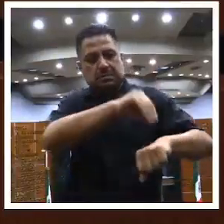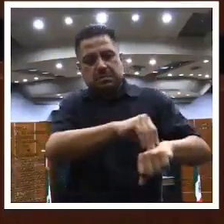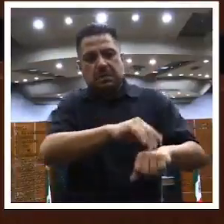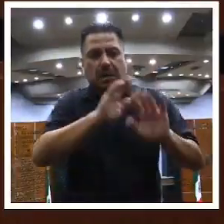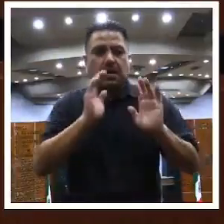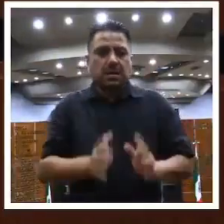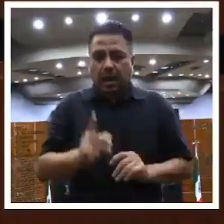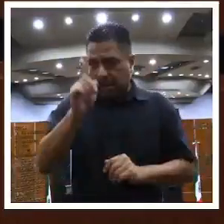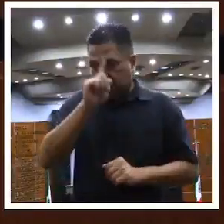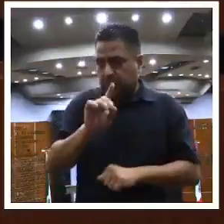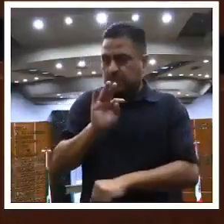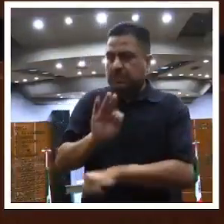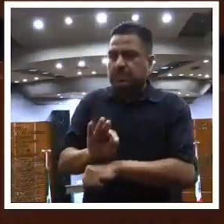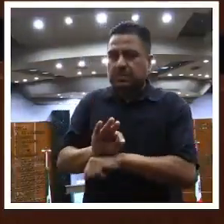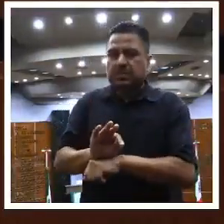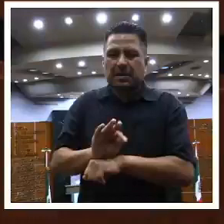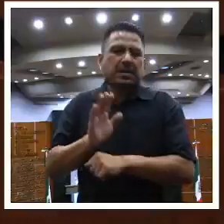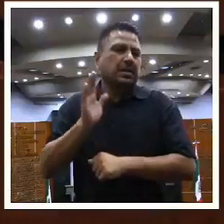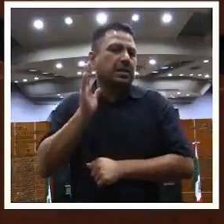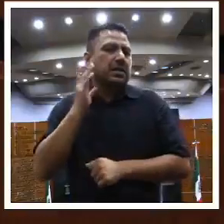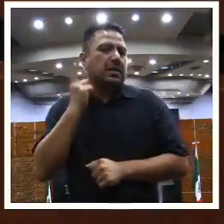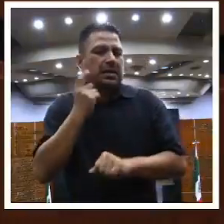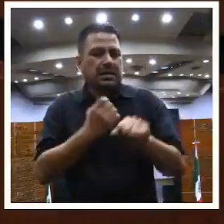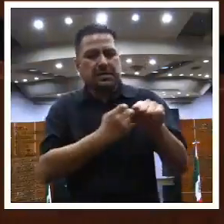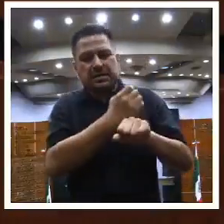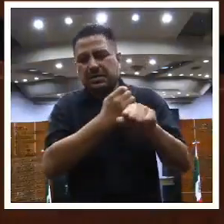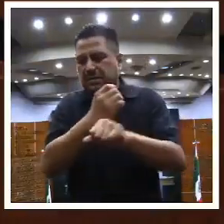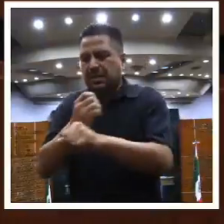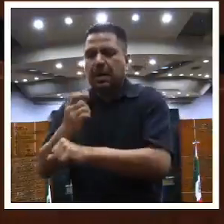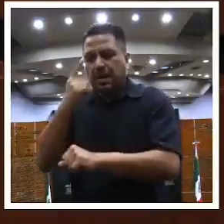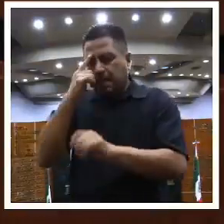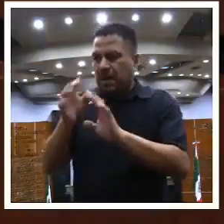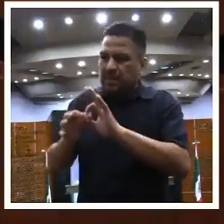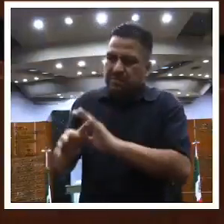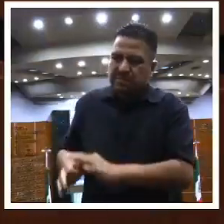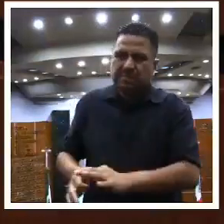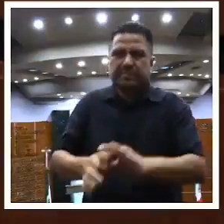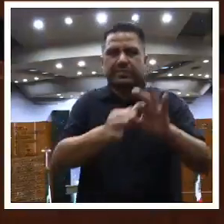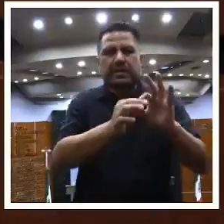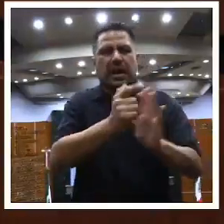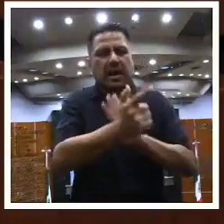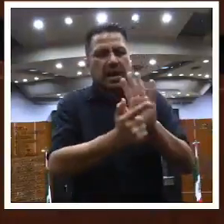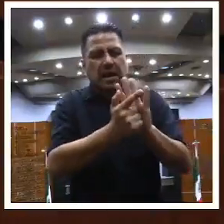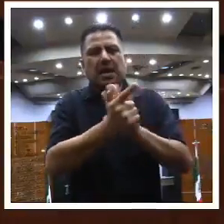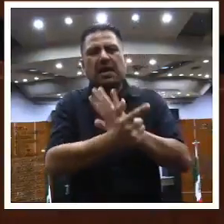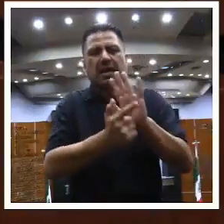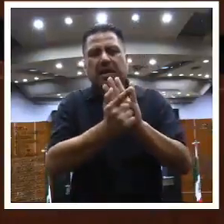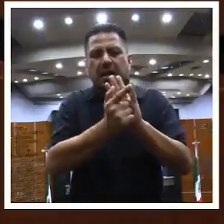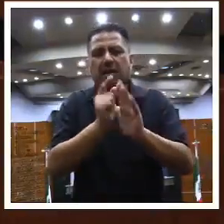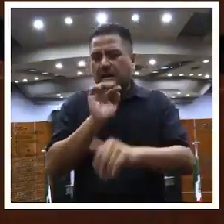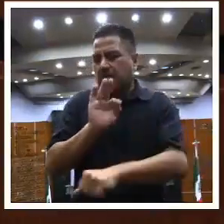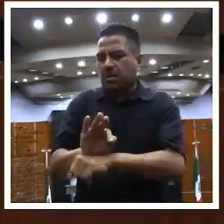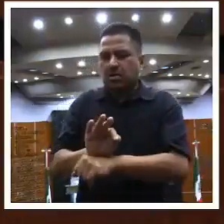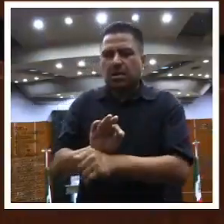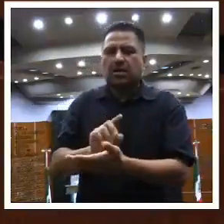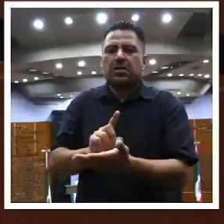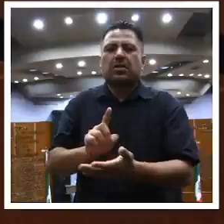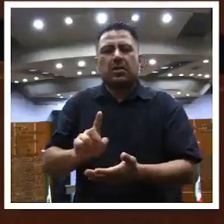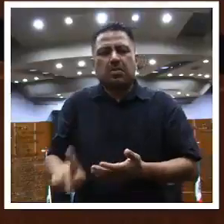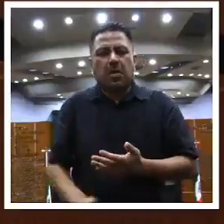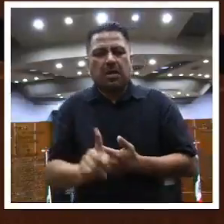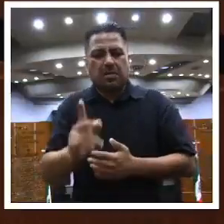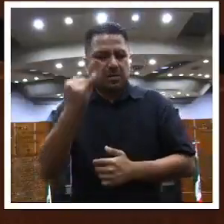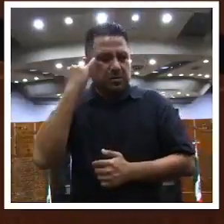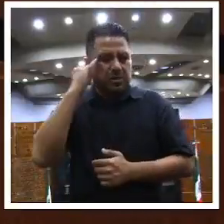diferentes recomendaciones a las legislaturas estatales para que armonicen su legislación en relación a la protección de los pueblos y